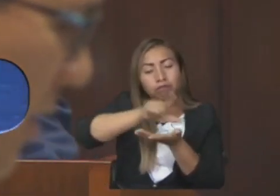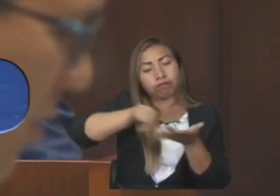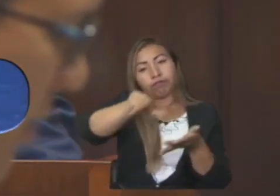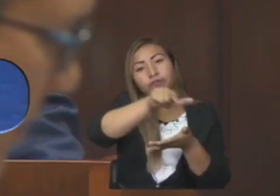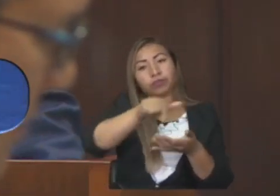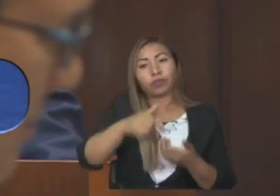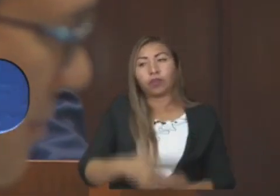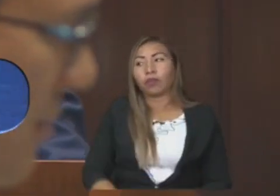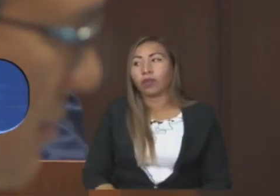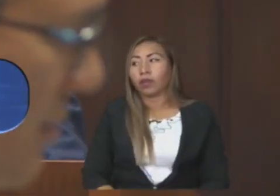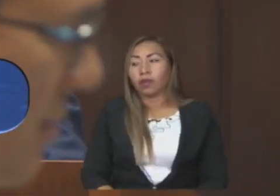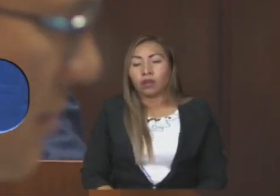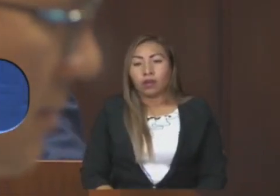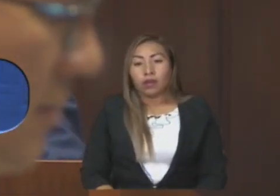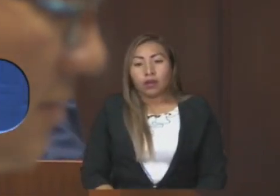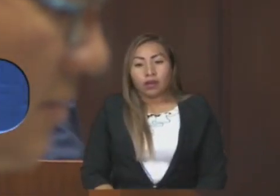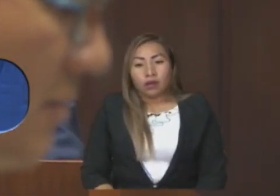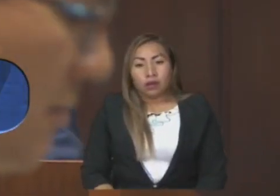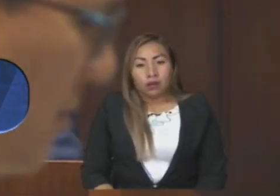mismas.